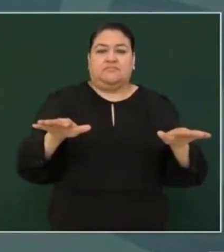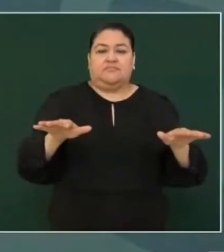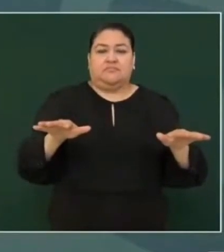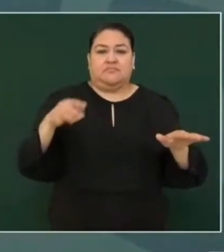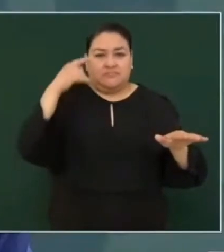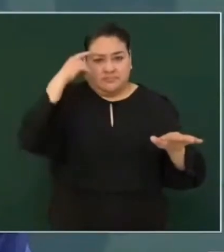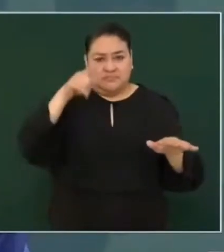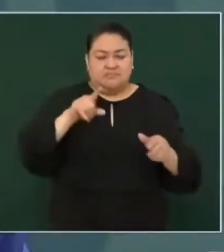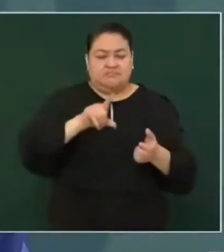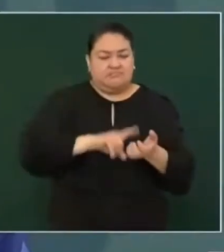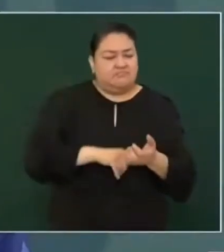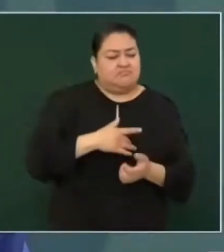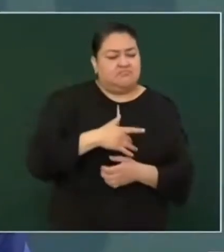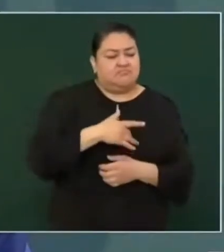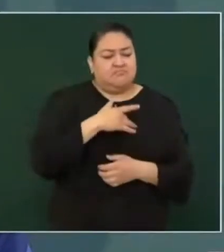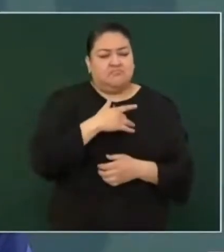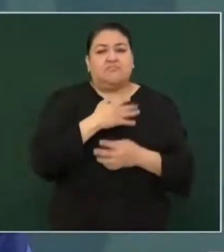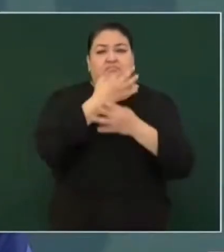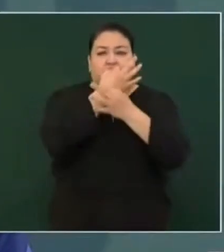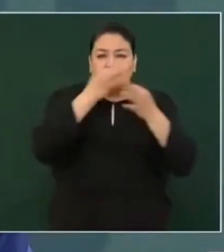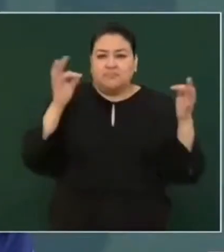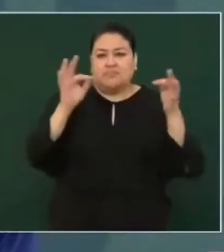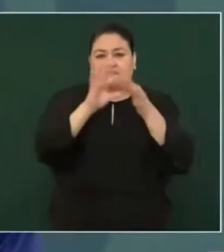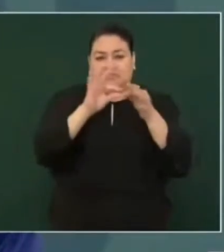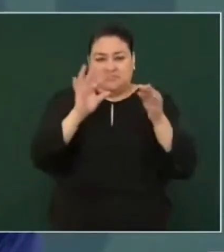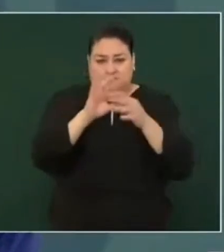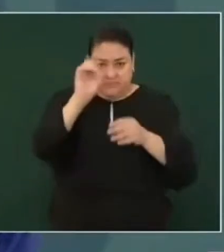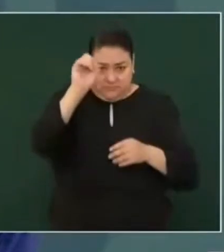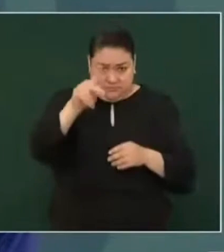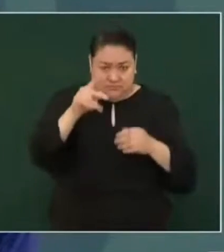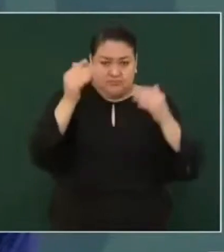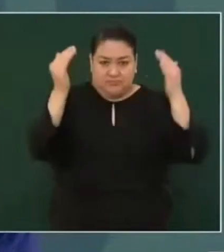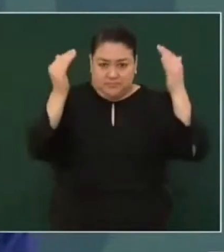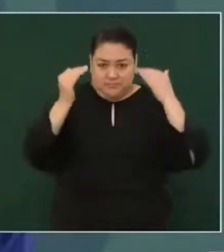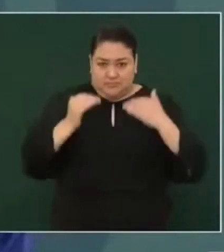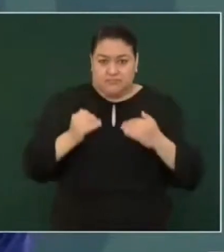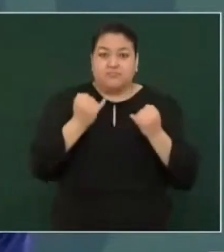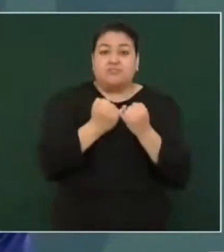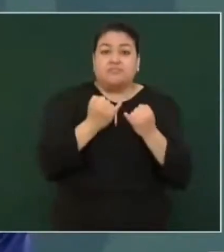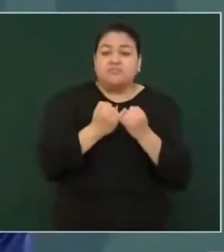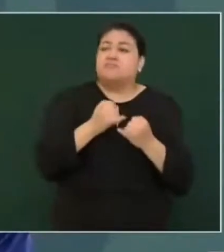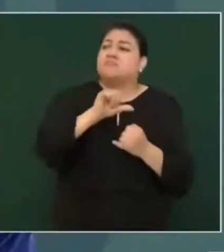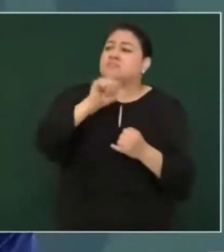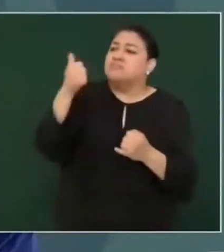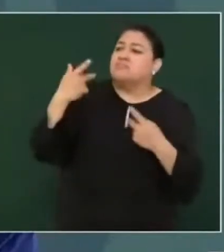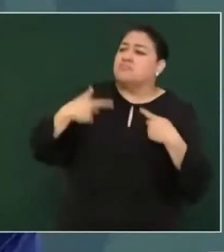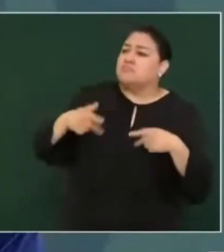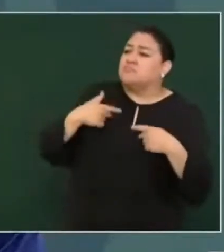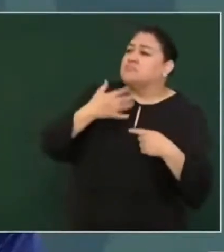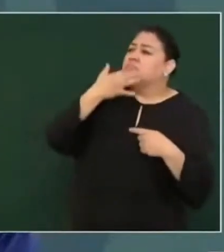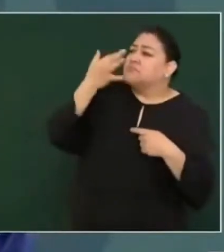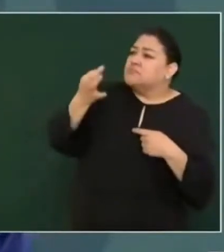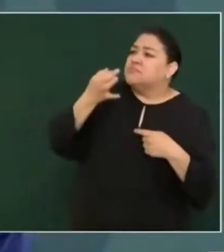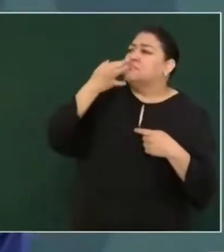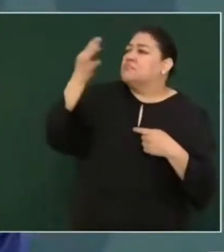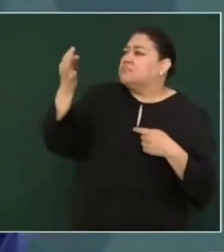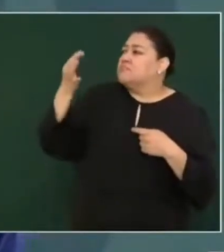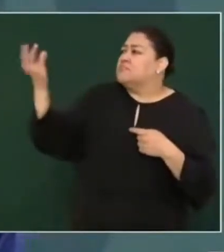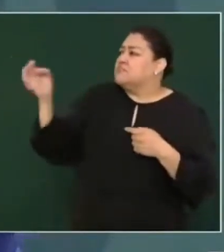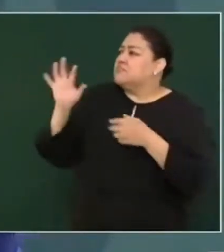pues internalizando toda esta información y también socializándola, difundiéndola